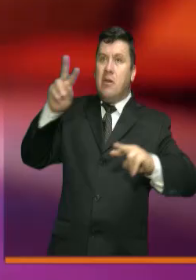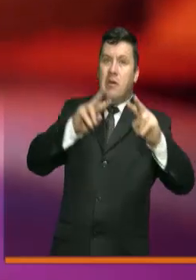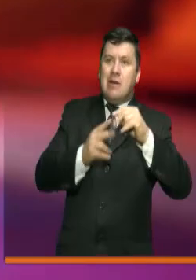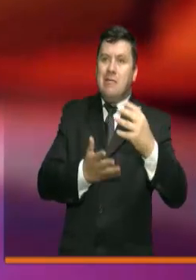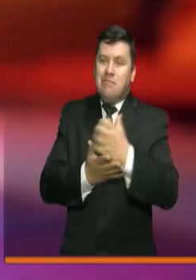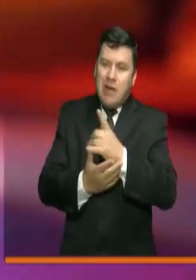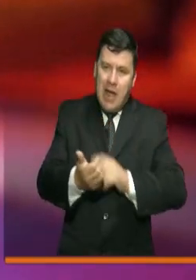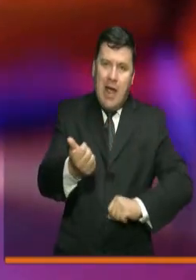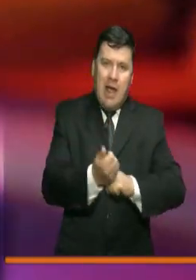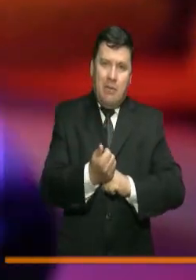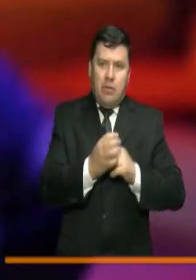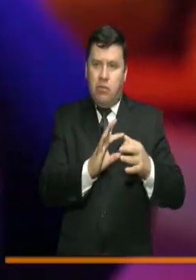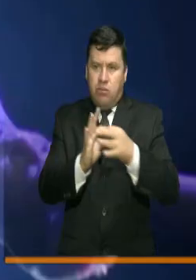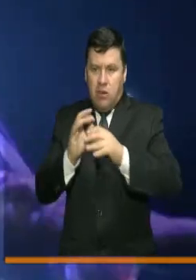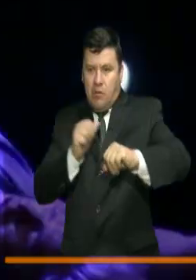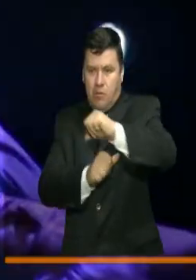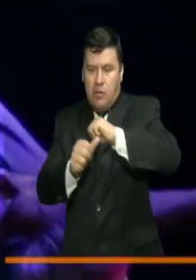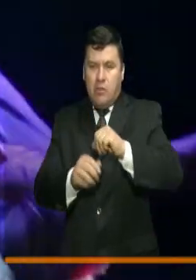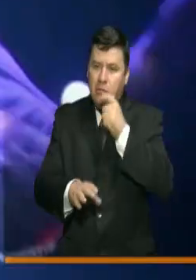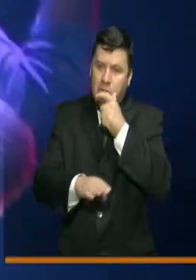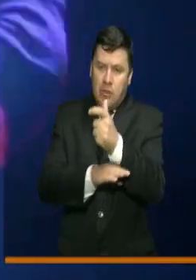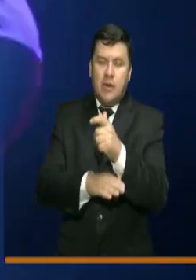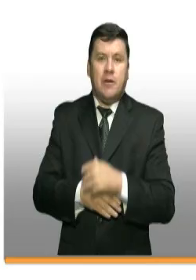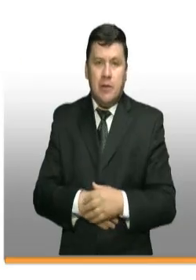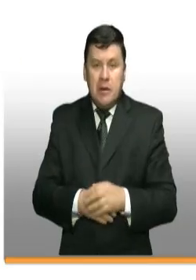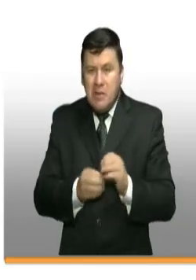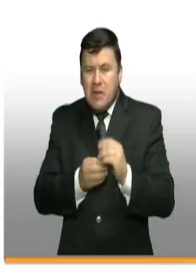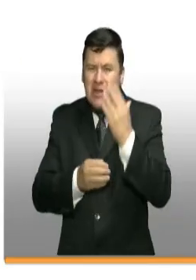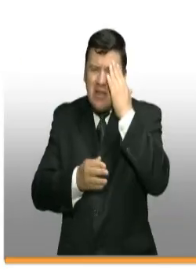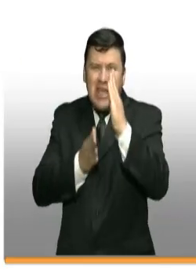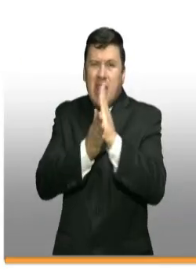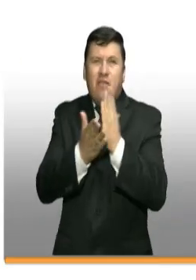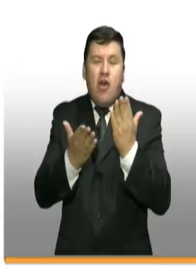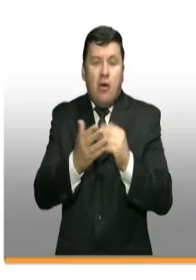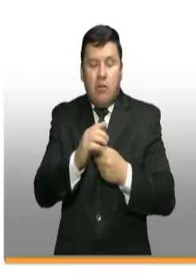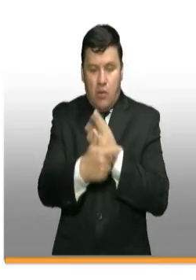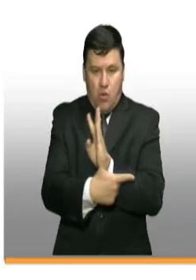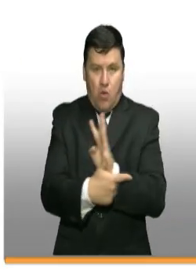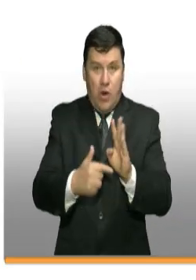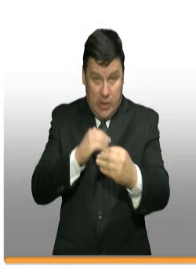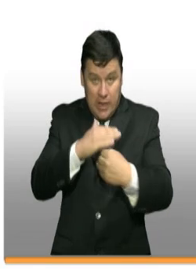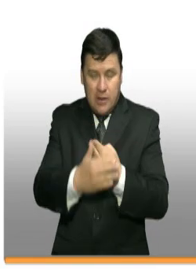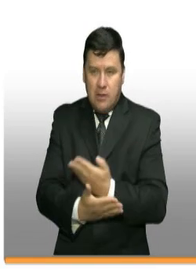con sus respectivas cadenas de proveeduría. Para más información puede acceder a la página